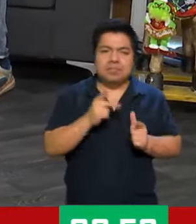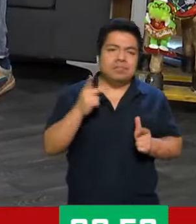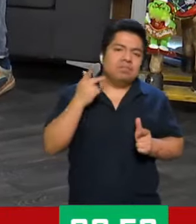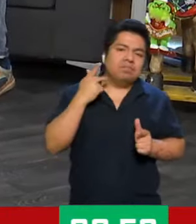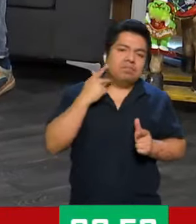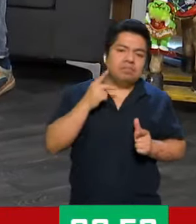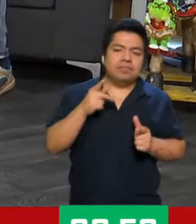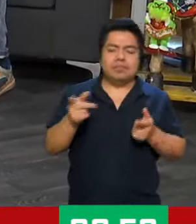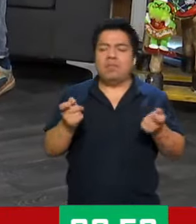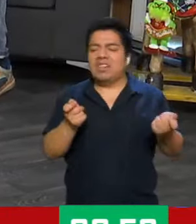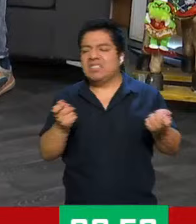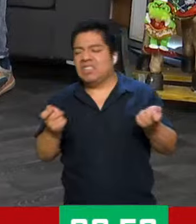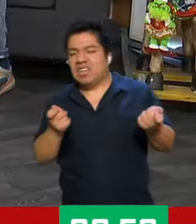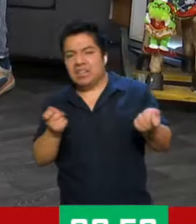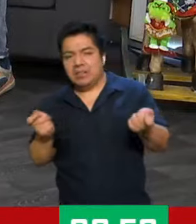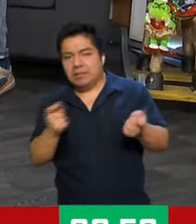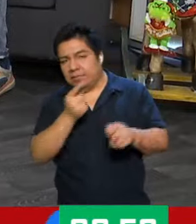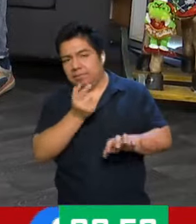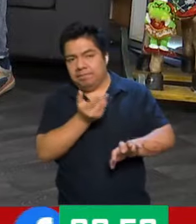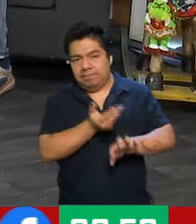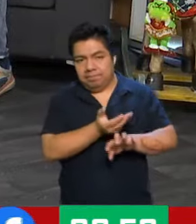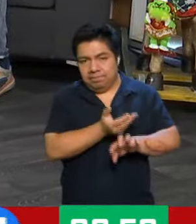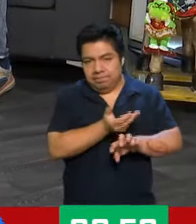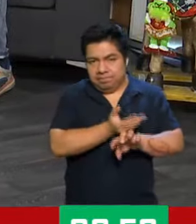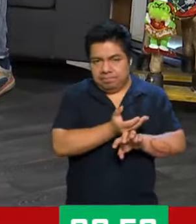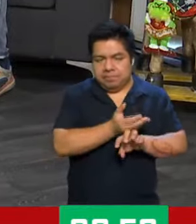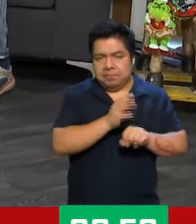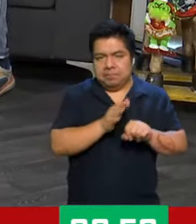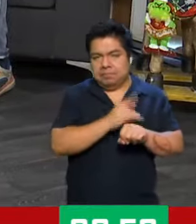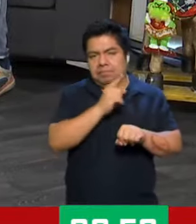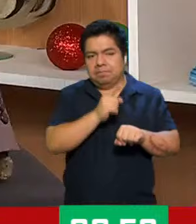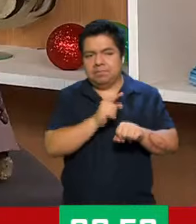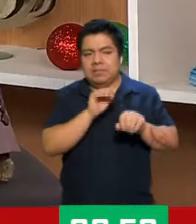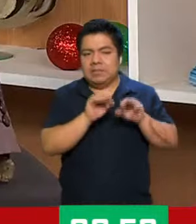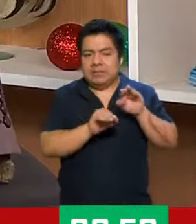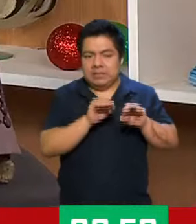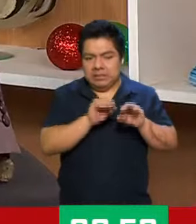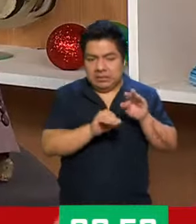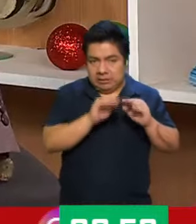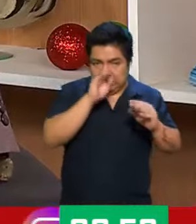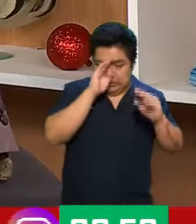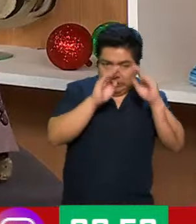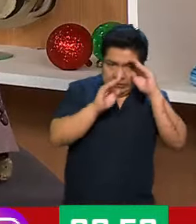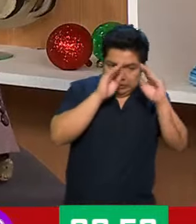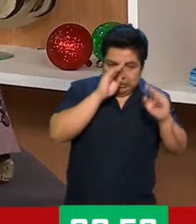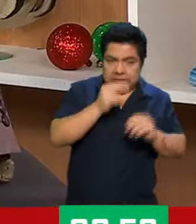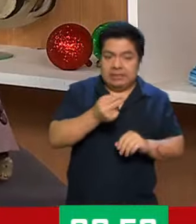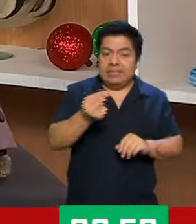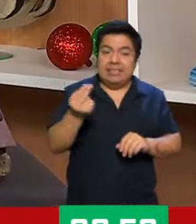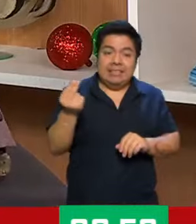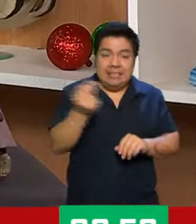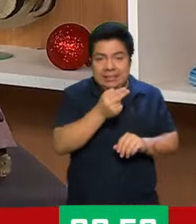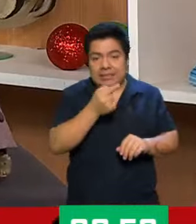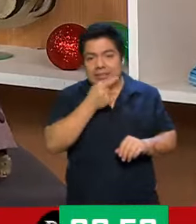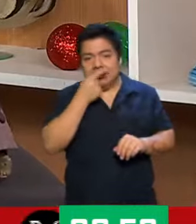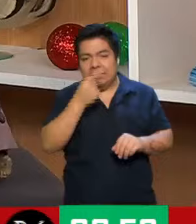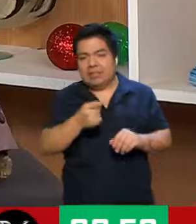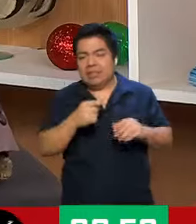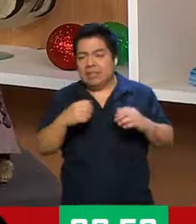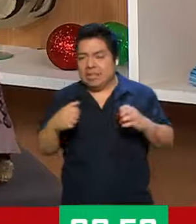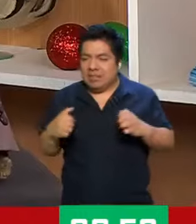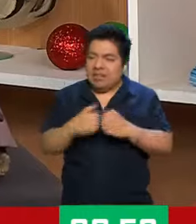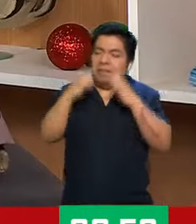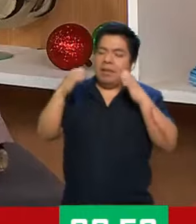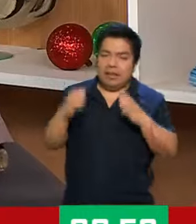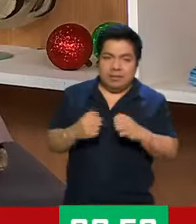están cabildeando en Estados Unidos para considerar necesaria la declaración de emergencia